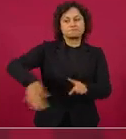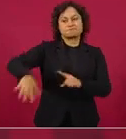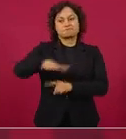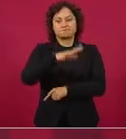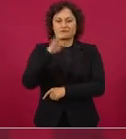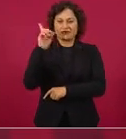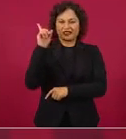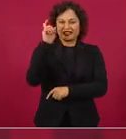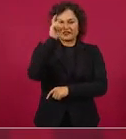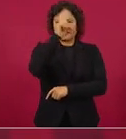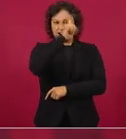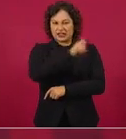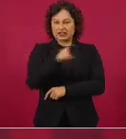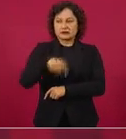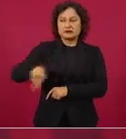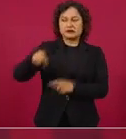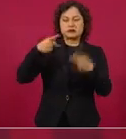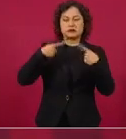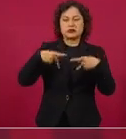tiempos de canallas.